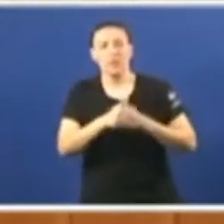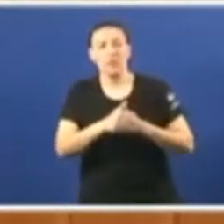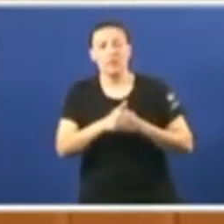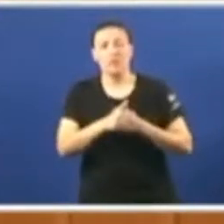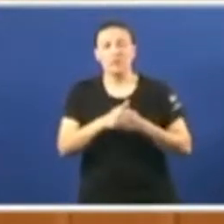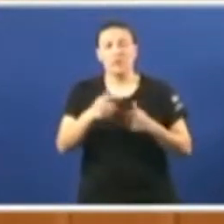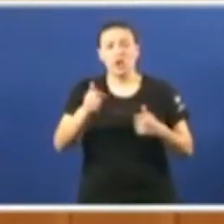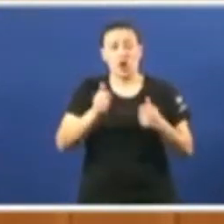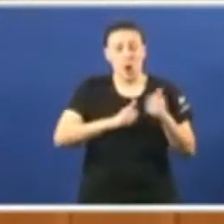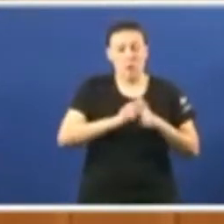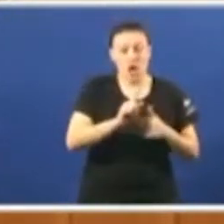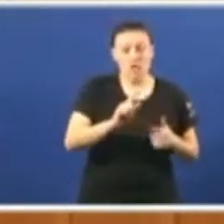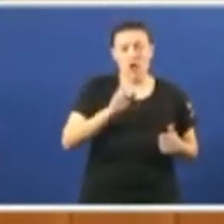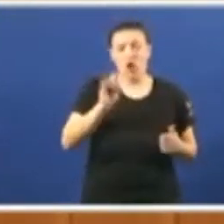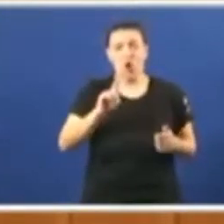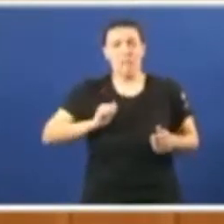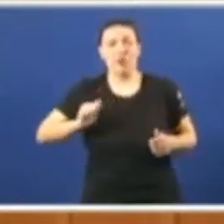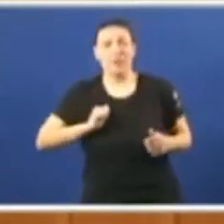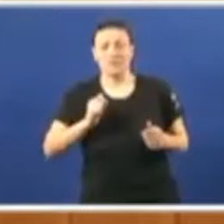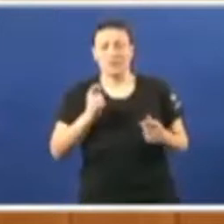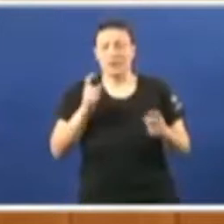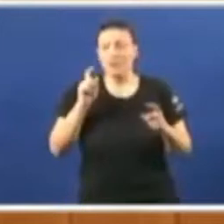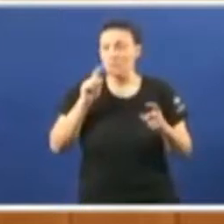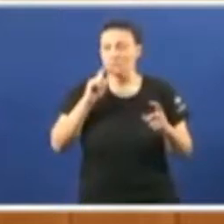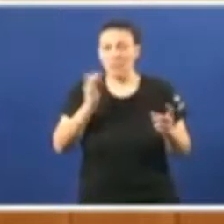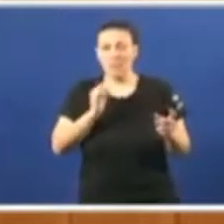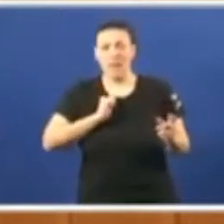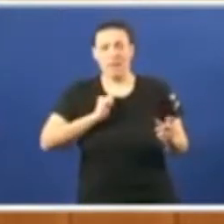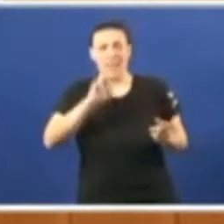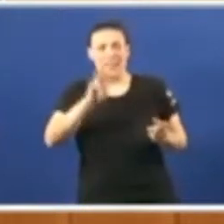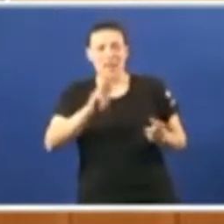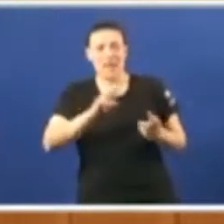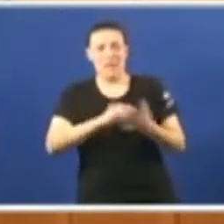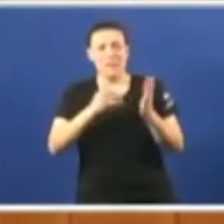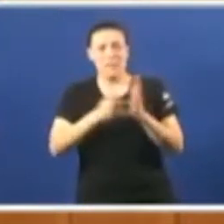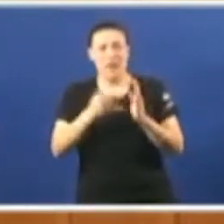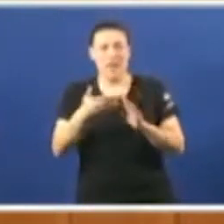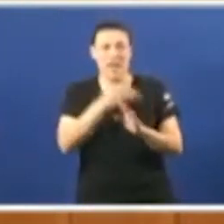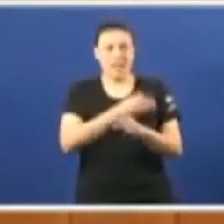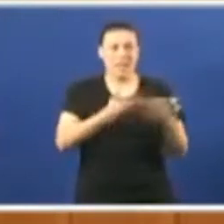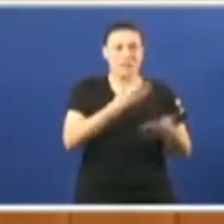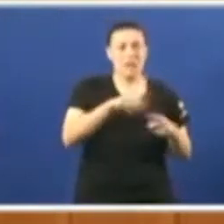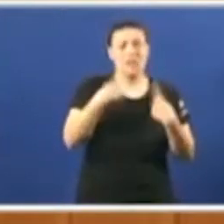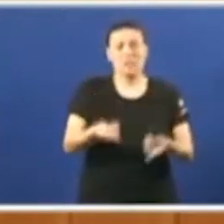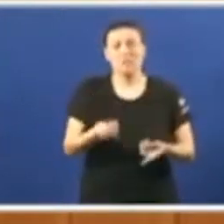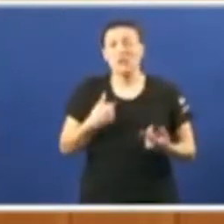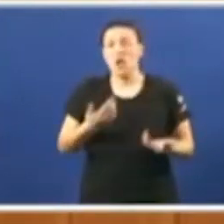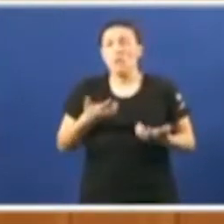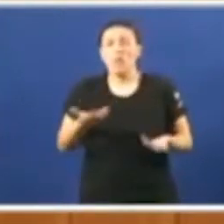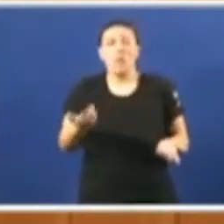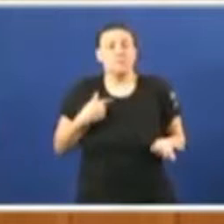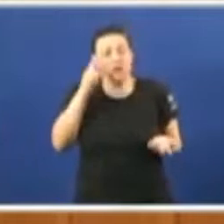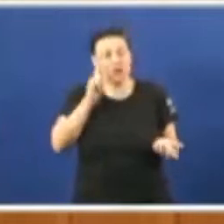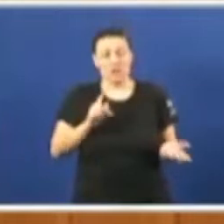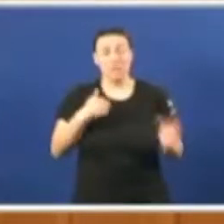non aproveitar as potenciais ensinanzas que sacaríamos de avaliar o terceiro plan para o vindeiro? Non o sabemos. O que sí que sabemos é que